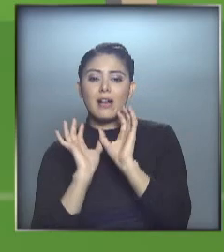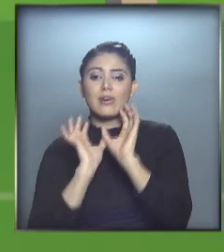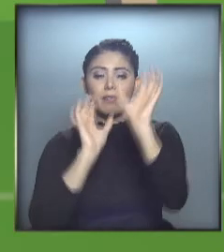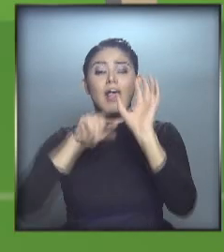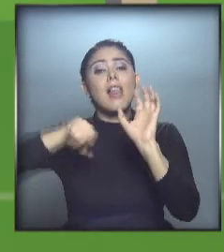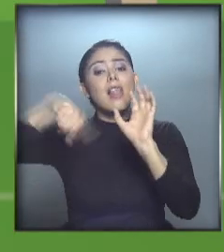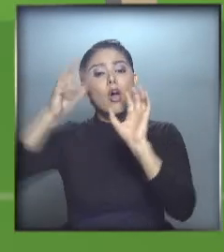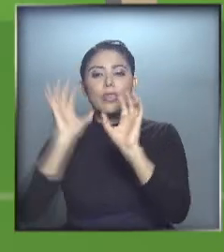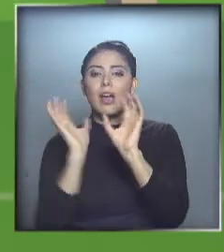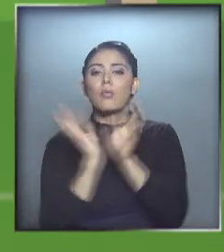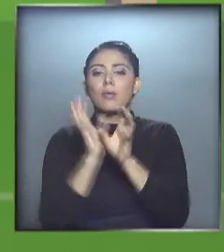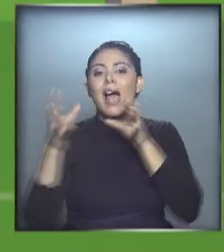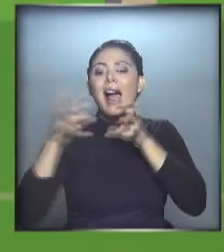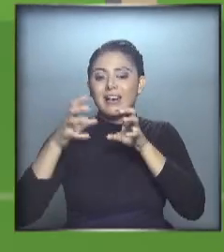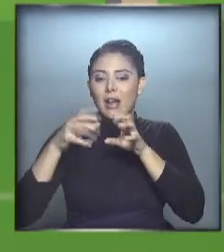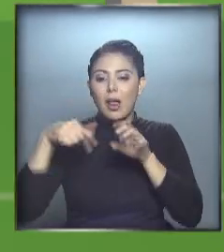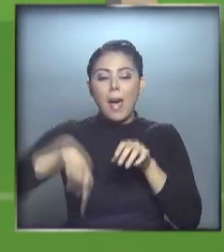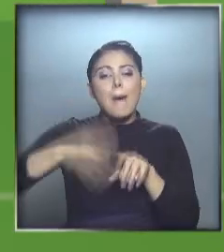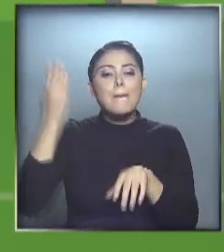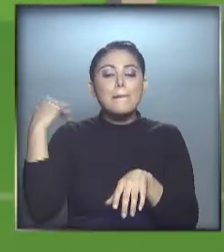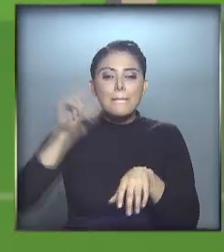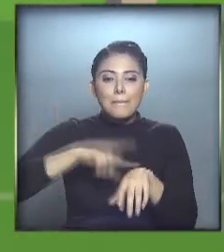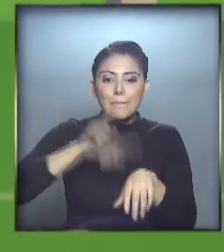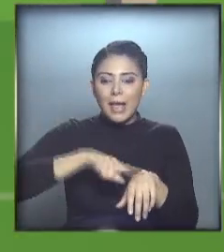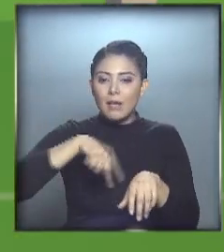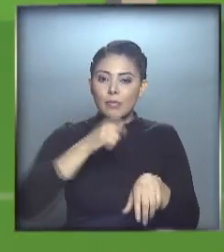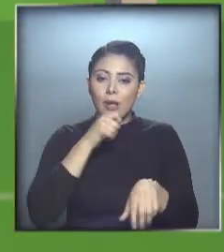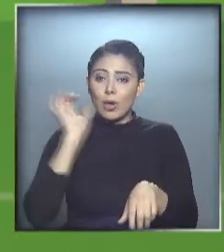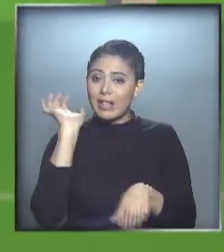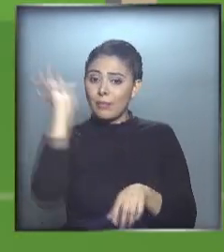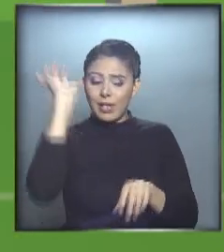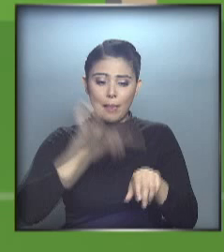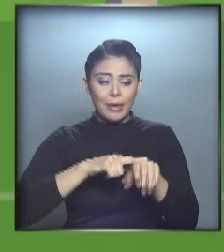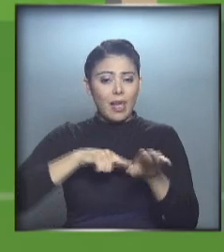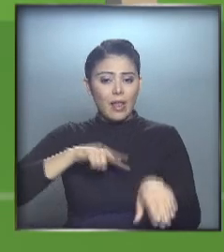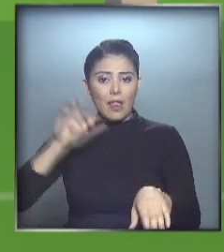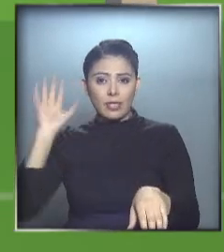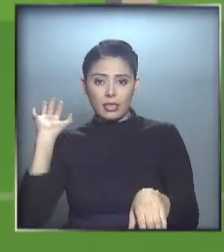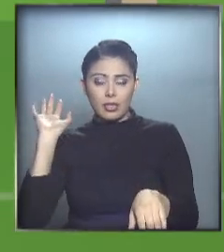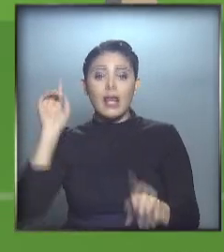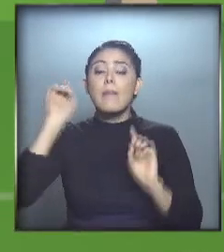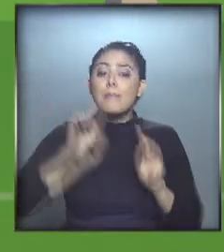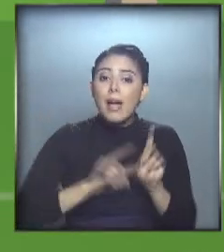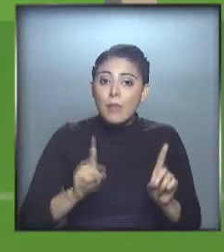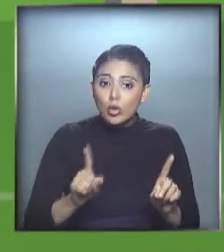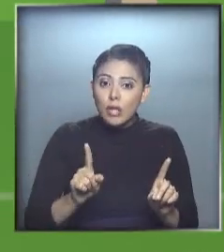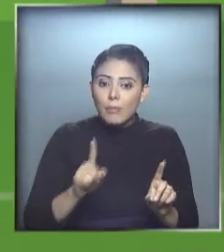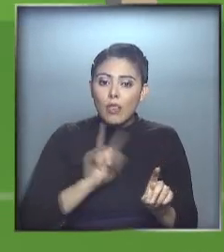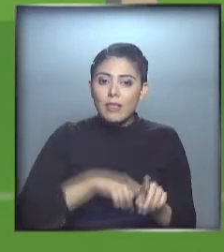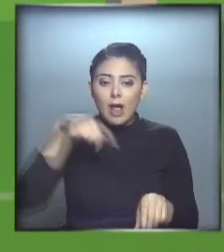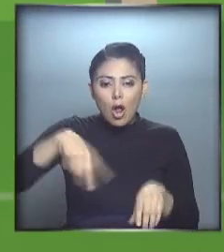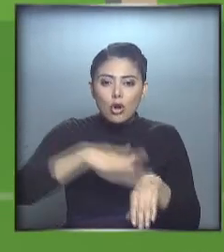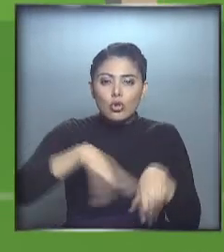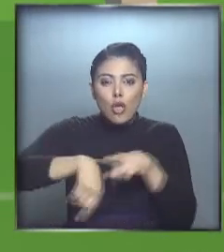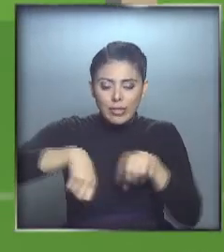y la otra la sostiene el pie contrario a la mano que lanza tiene que estar adelante al mismo tiempo hay que flexionar las